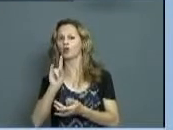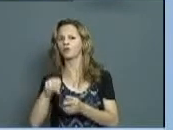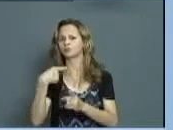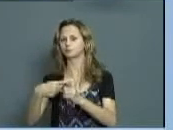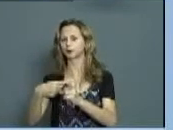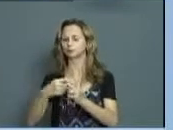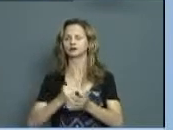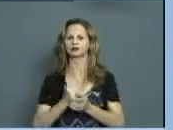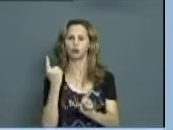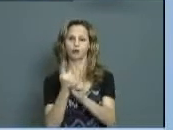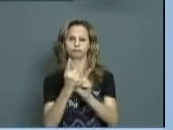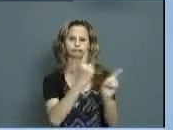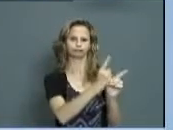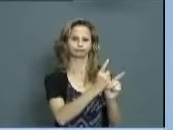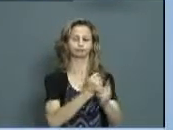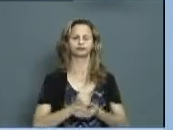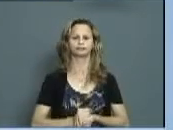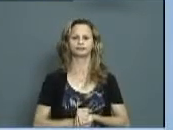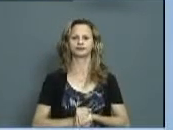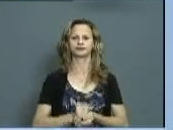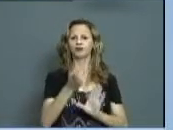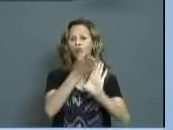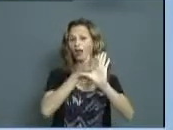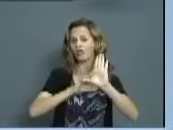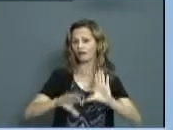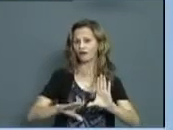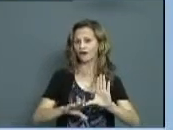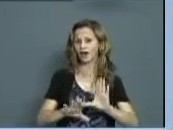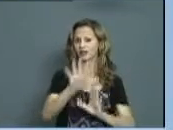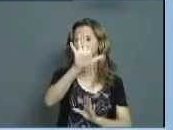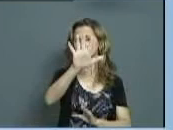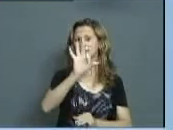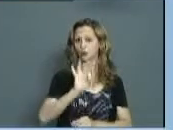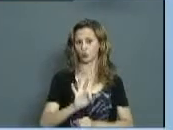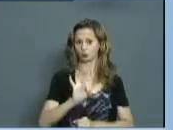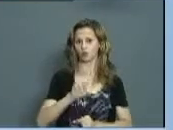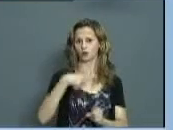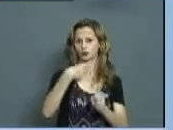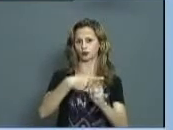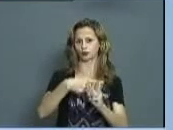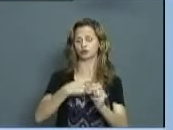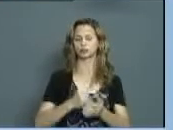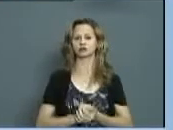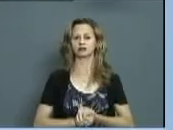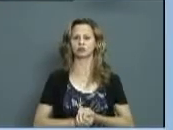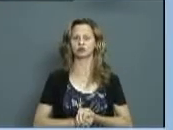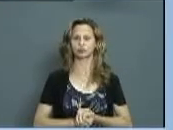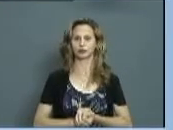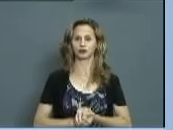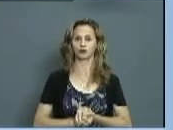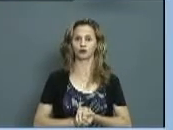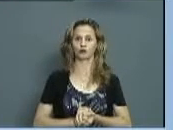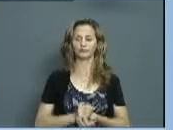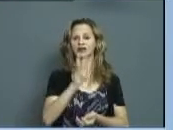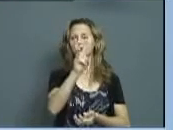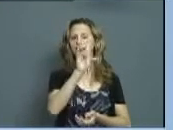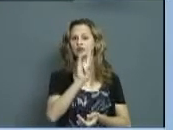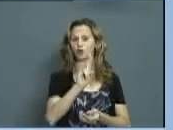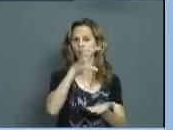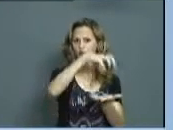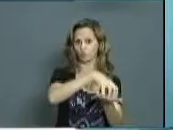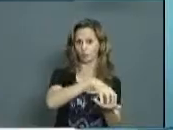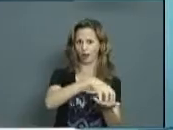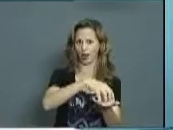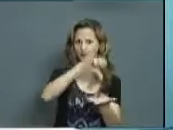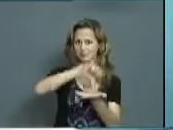contactos de confirmados. El municipio de Jibara con 58 positivos, área de salud José Ávila Serrano, 39 pacientes y del